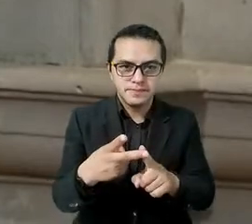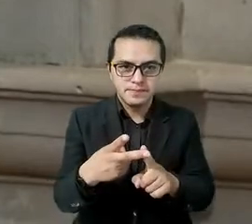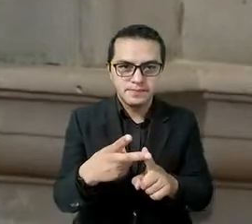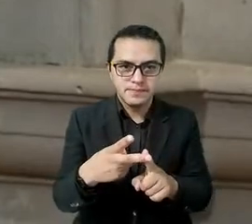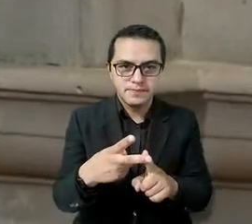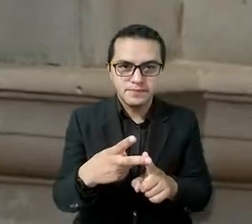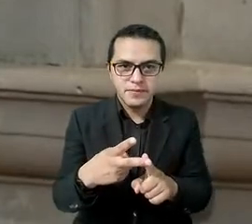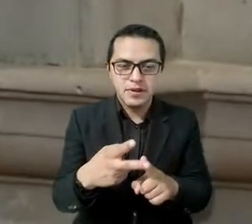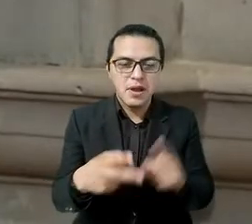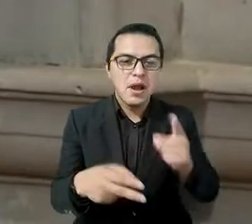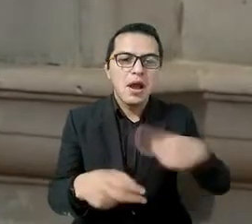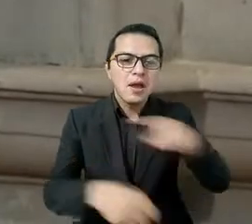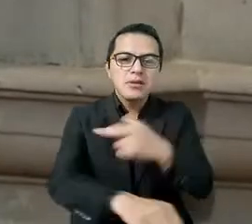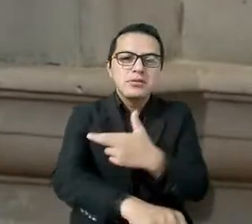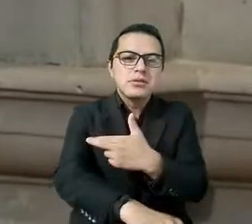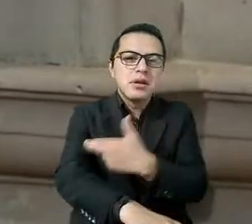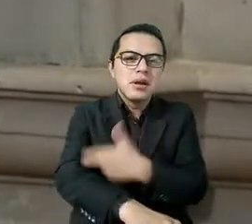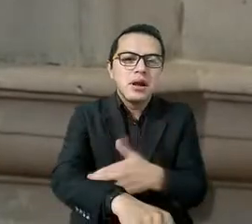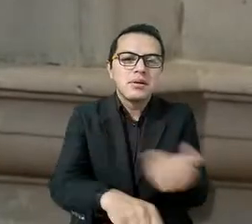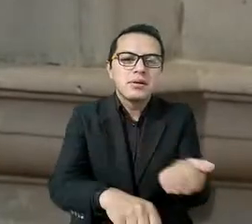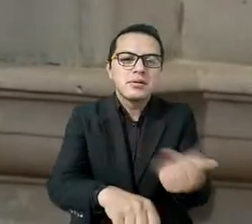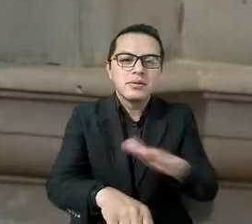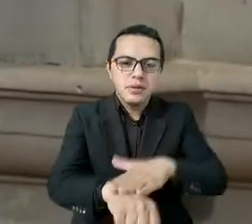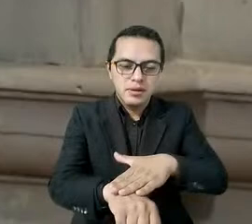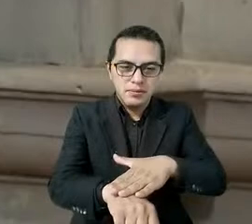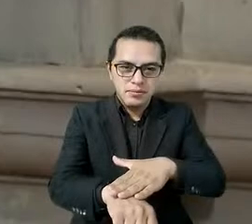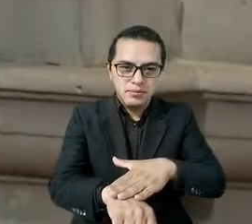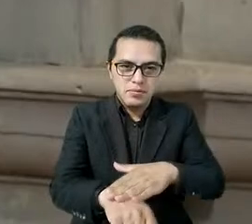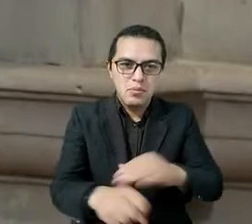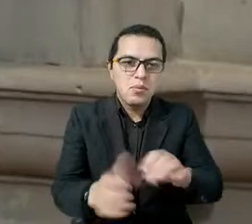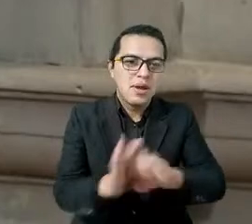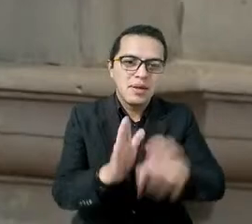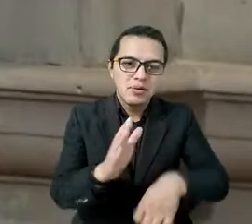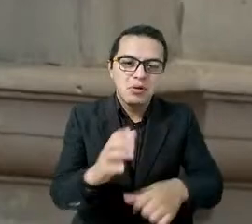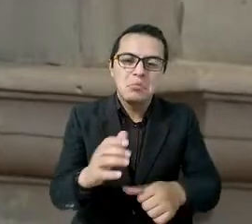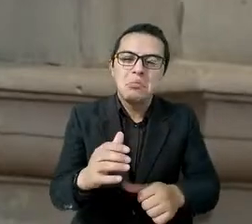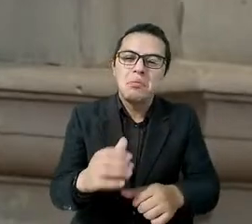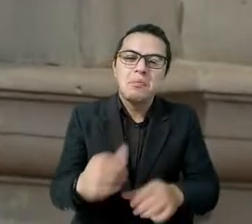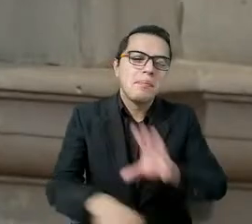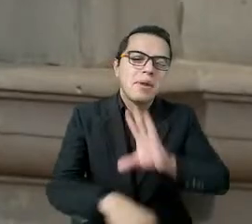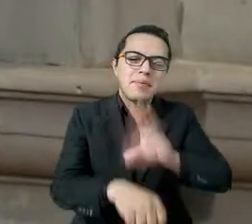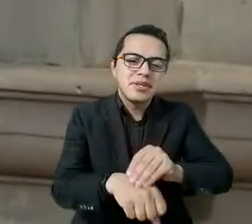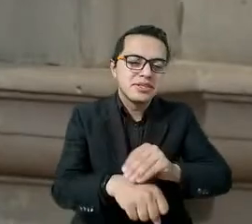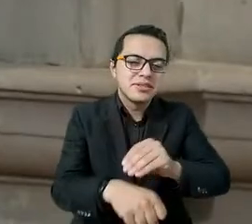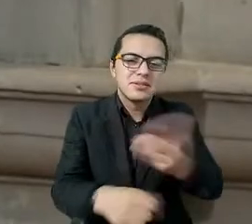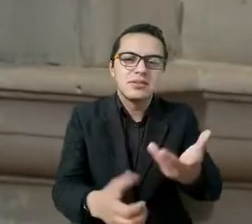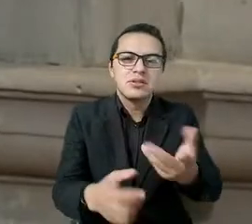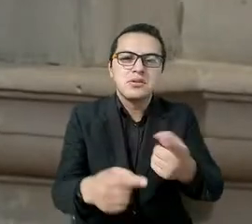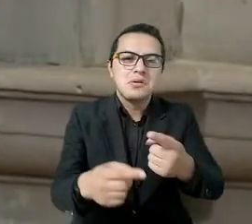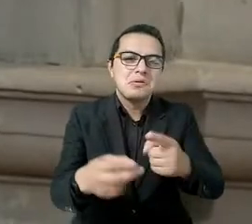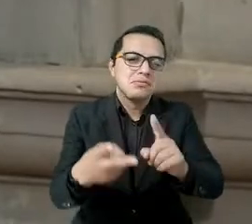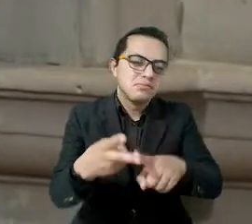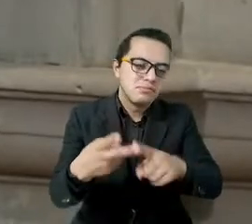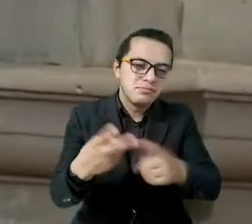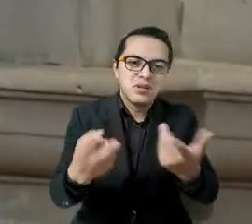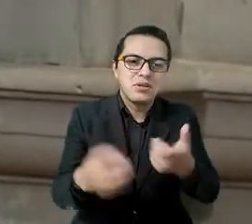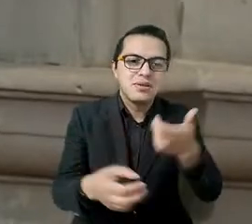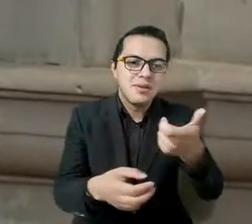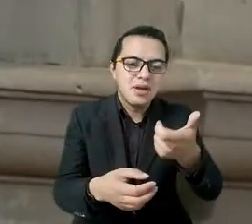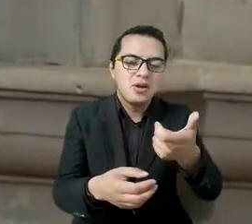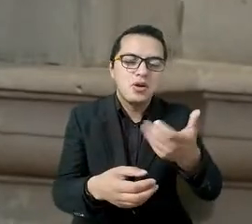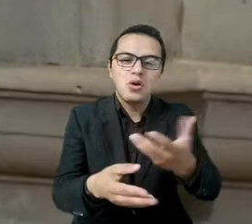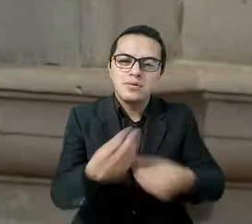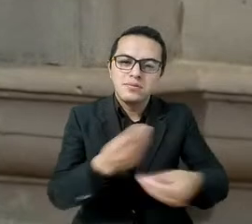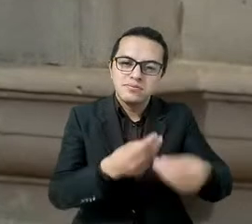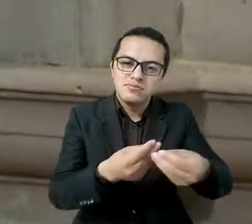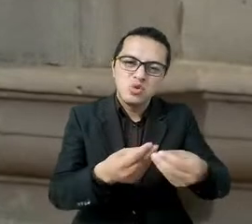trámites administrativos como autorizaciones de permisos, ajustes del presupuesto original y